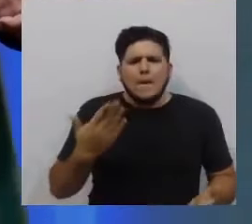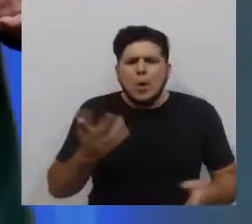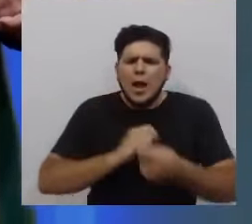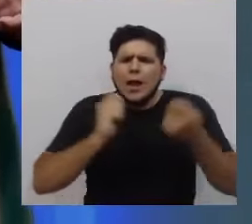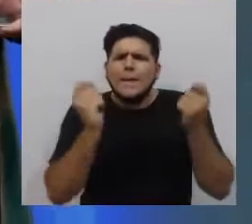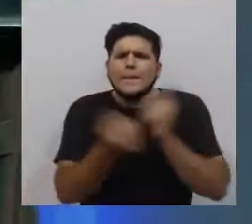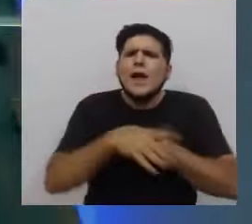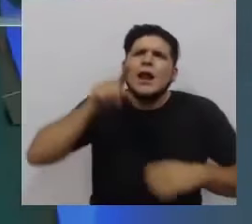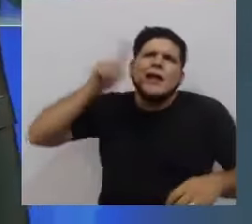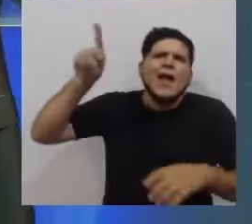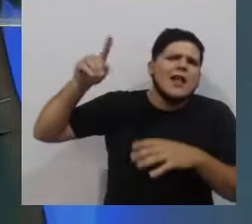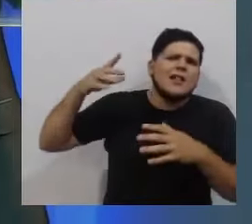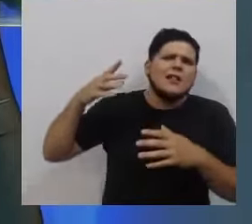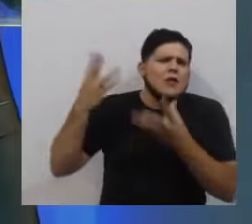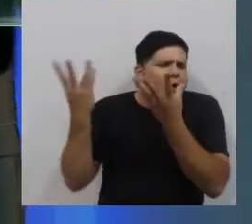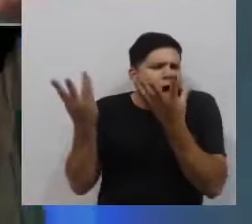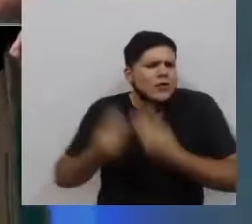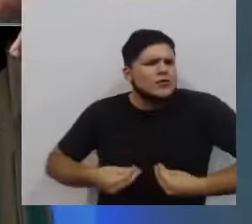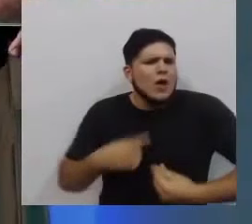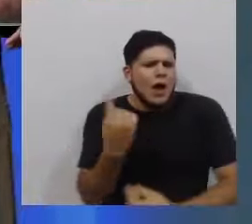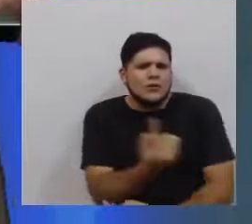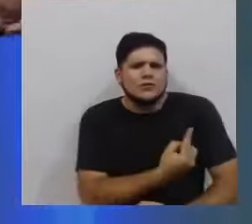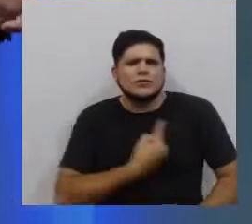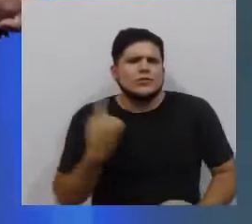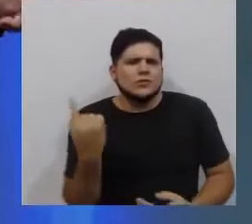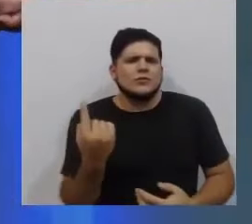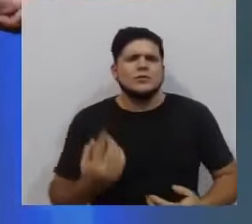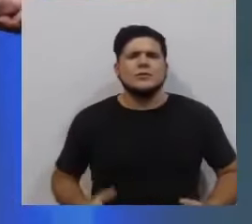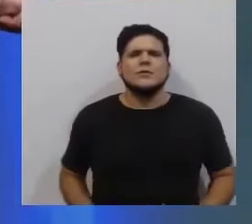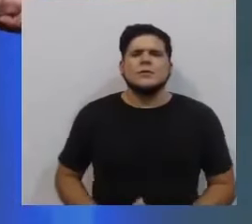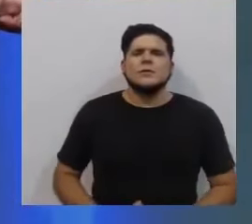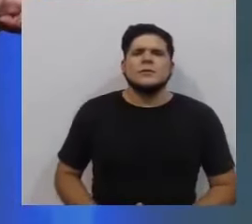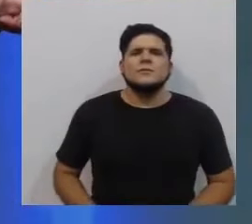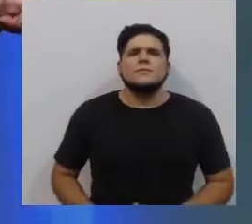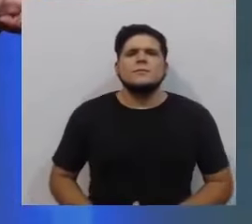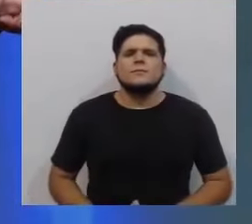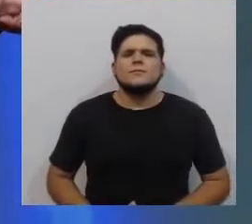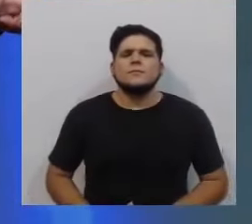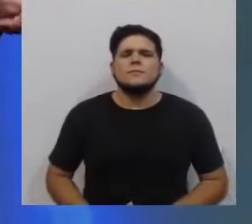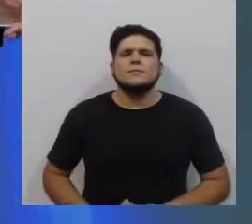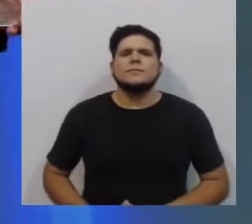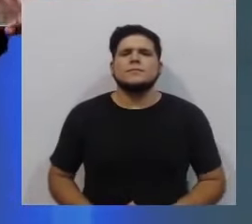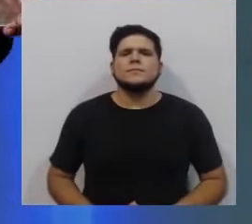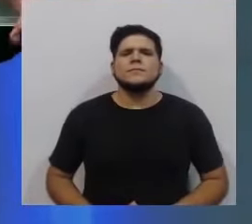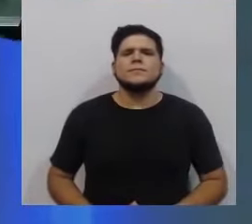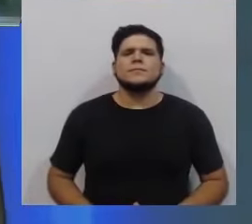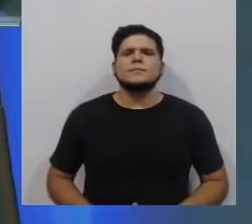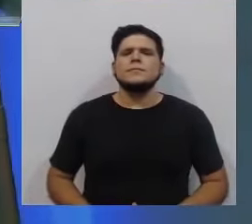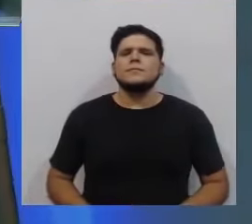ayudar esa fue la visión de nehemías ahora el cuadro lo natural para él fue